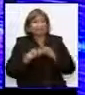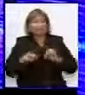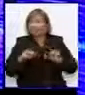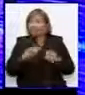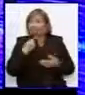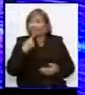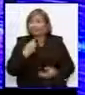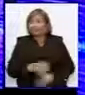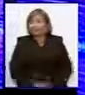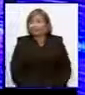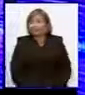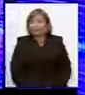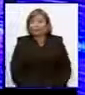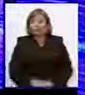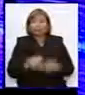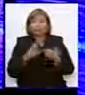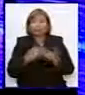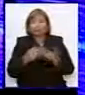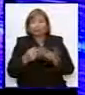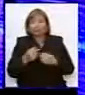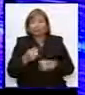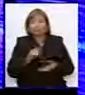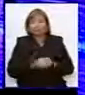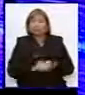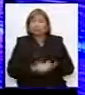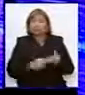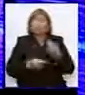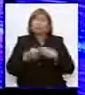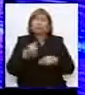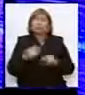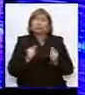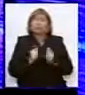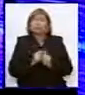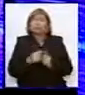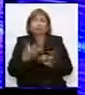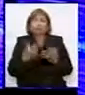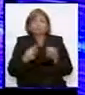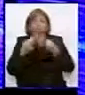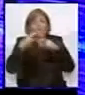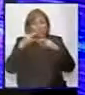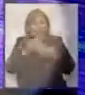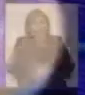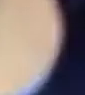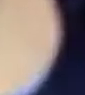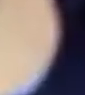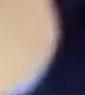Vamos a hacer una pausa y vamos a retornar con mucha más información.